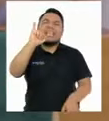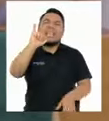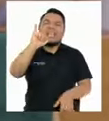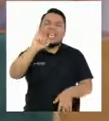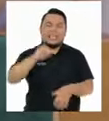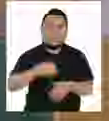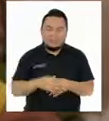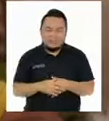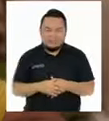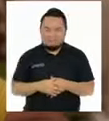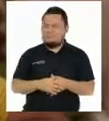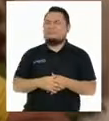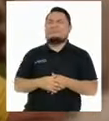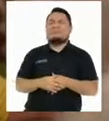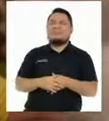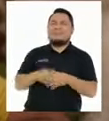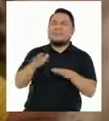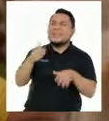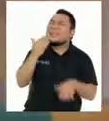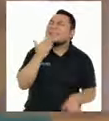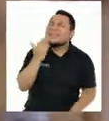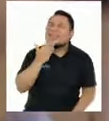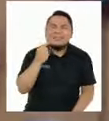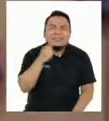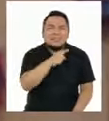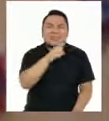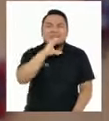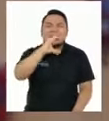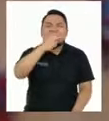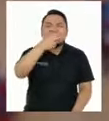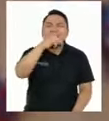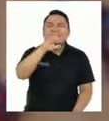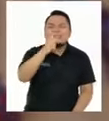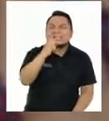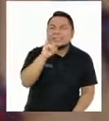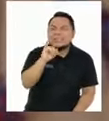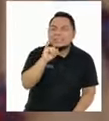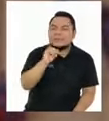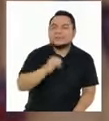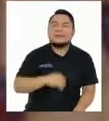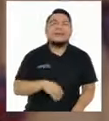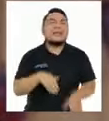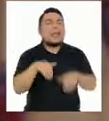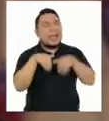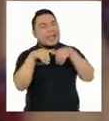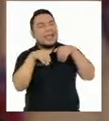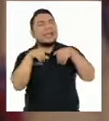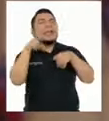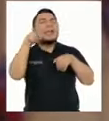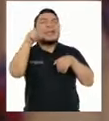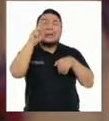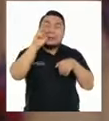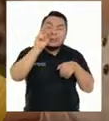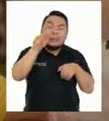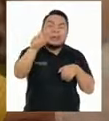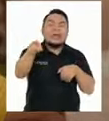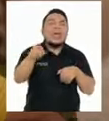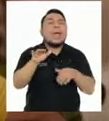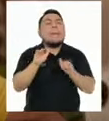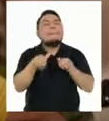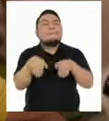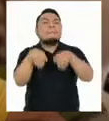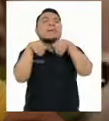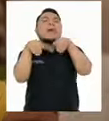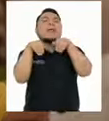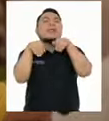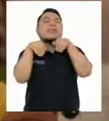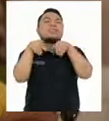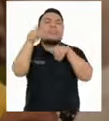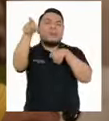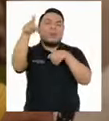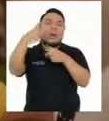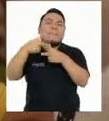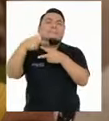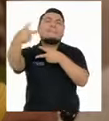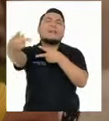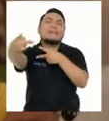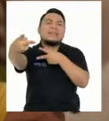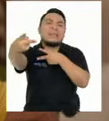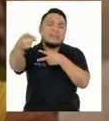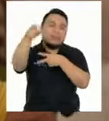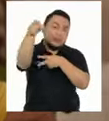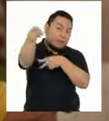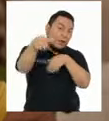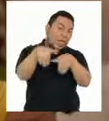¿Quién es Chasqui? Es el perrito del vecino. Ah, claro, ya me